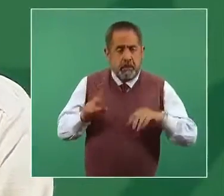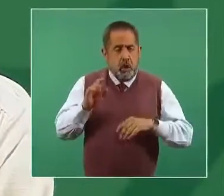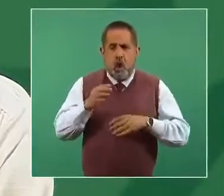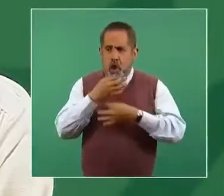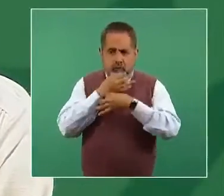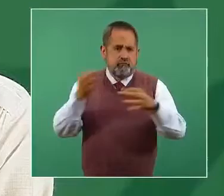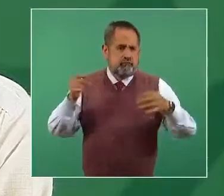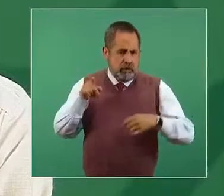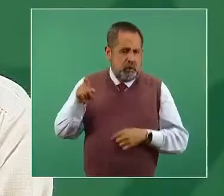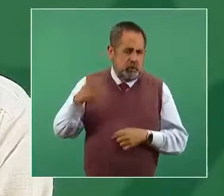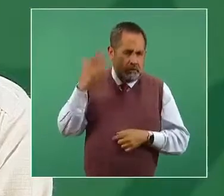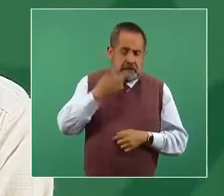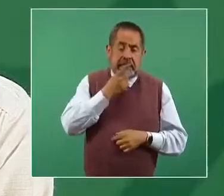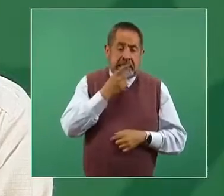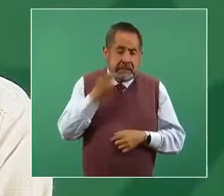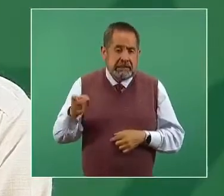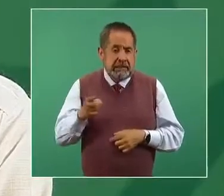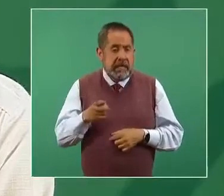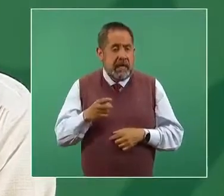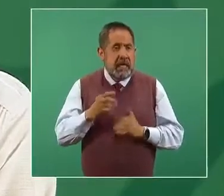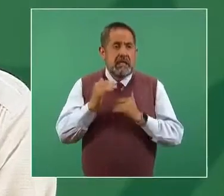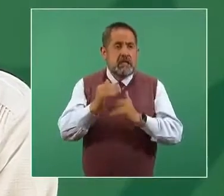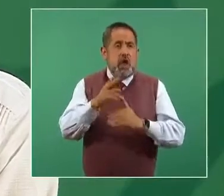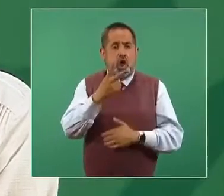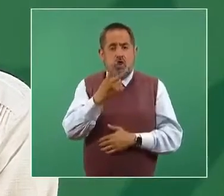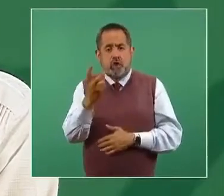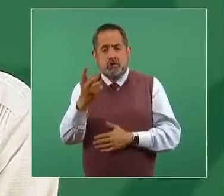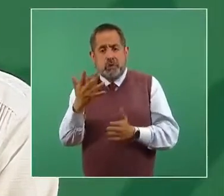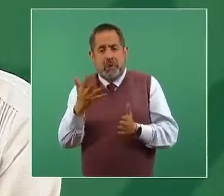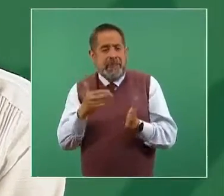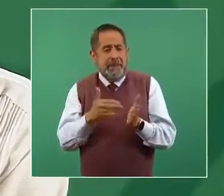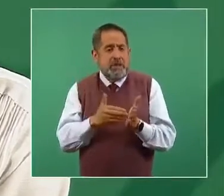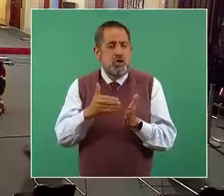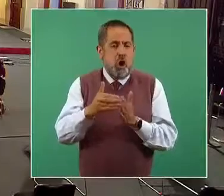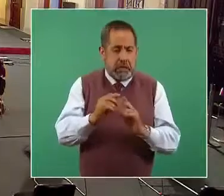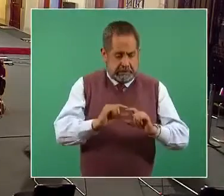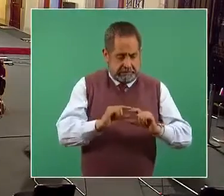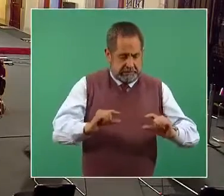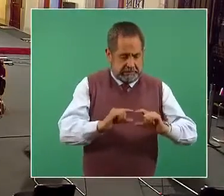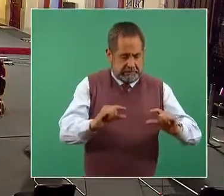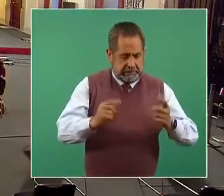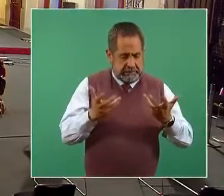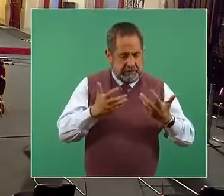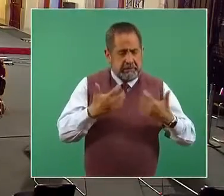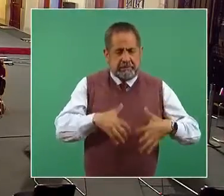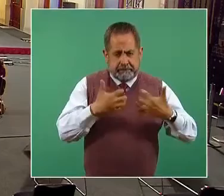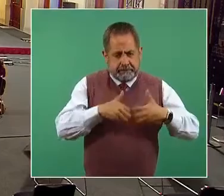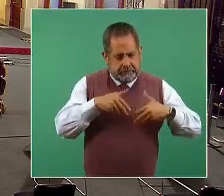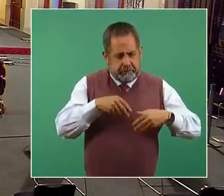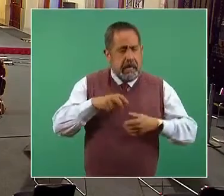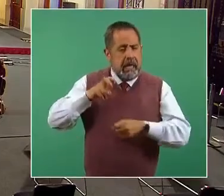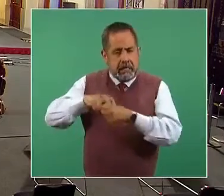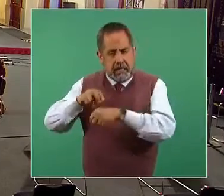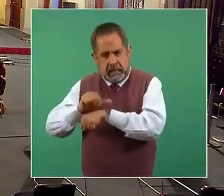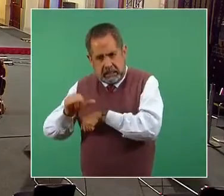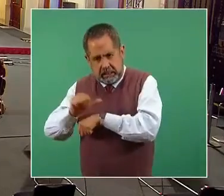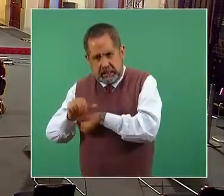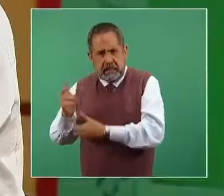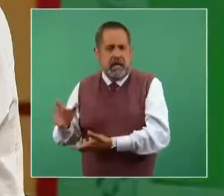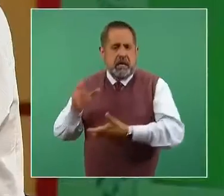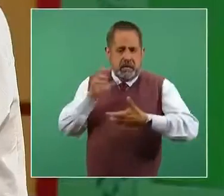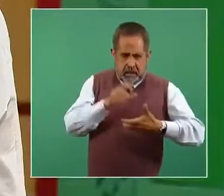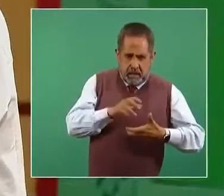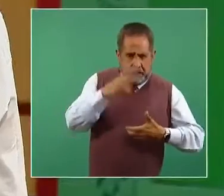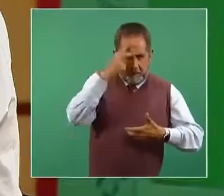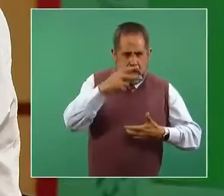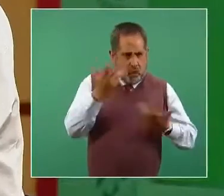anunció de origen, que eran hasta 250 millones de dosis que seguirían ese proceso, fabricación en Argentina,